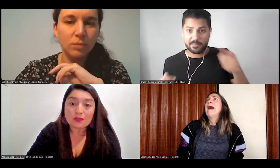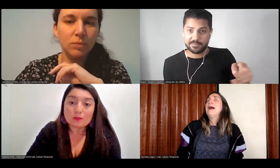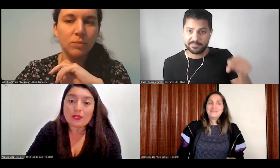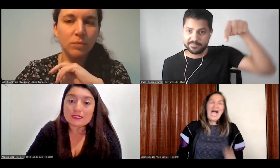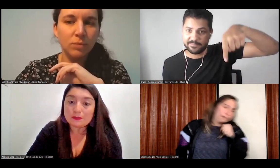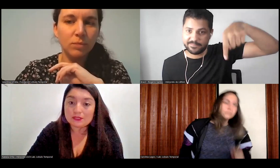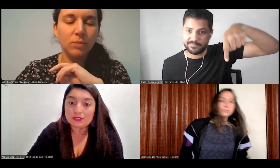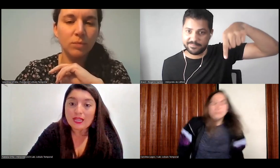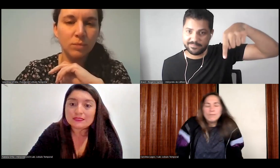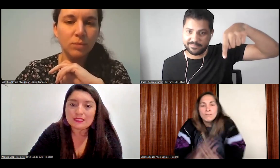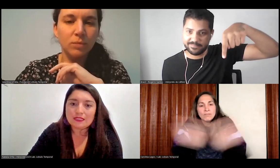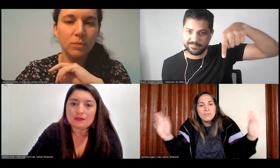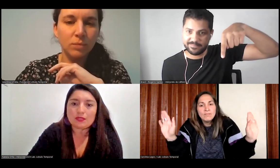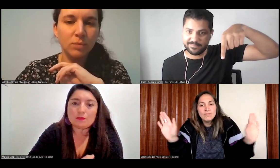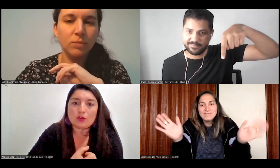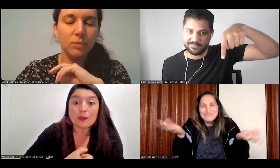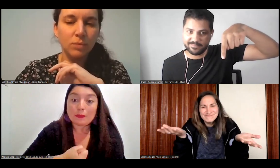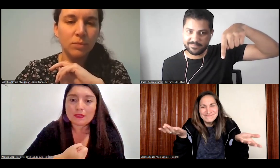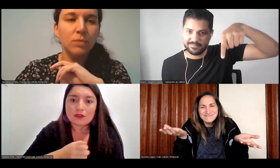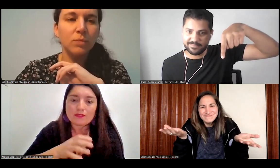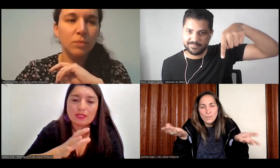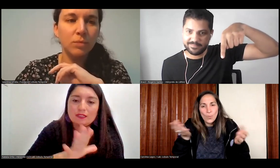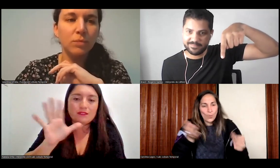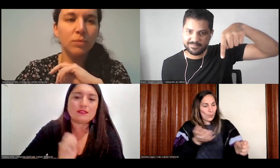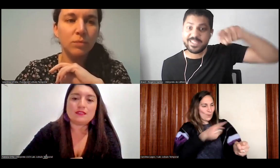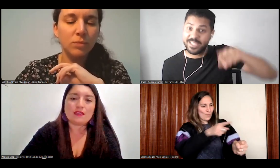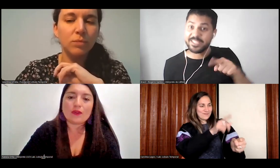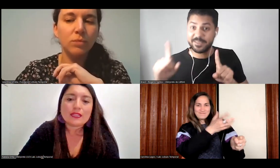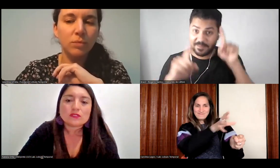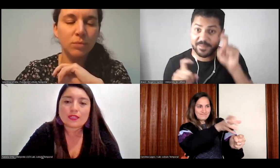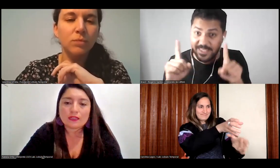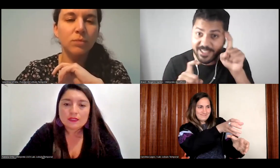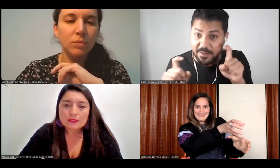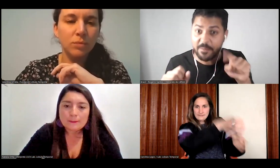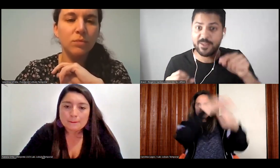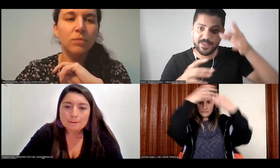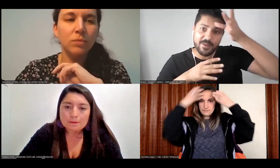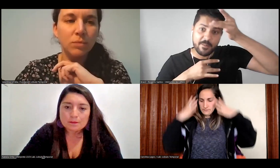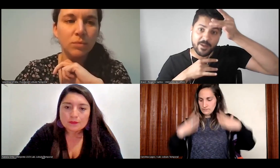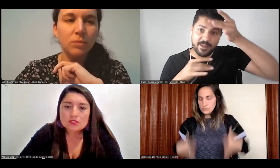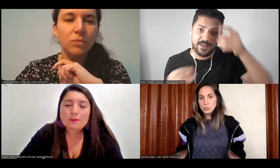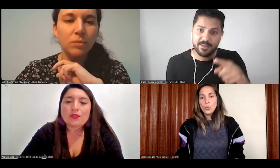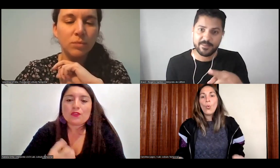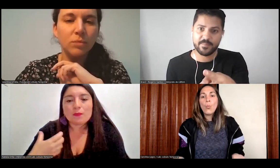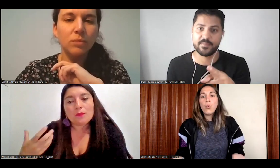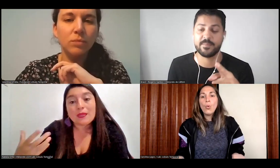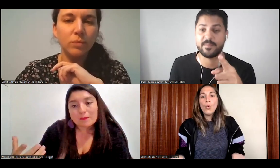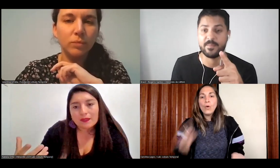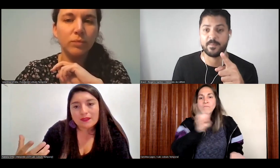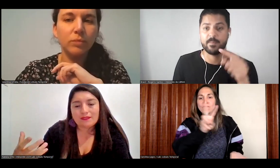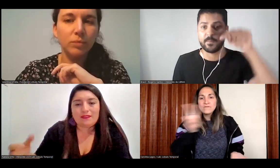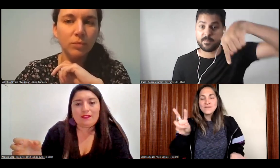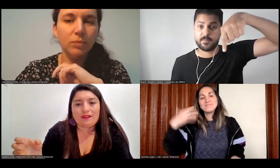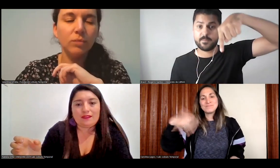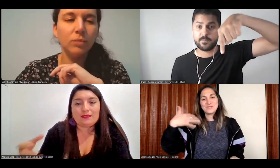Entonces puedo incorporar expresiones así y, por ejemplo, comerme el plátano al final y quedó ahí la historia. Entonces puedo yo